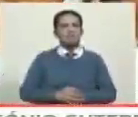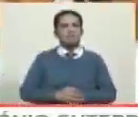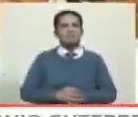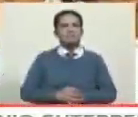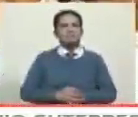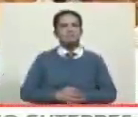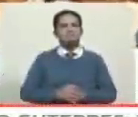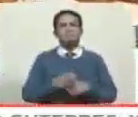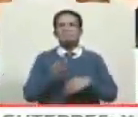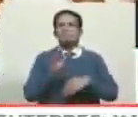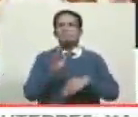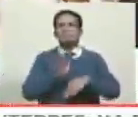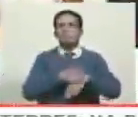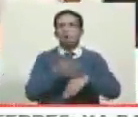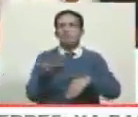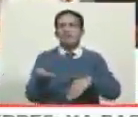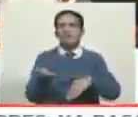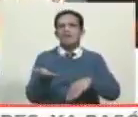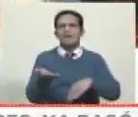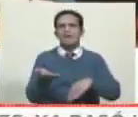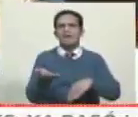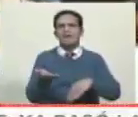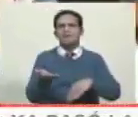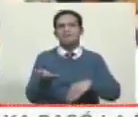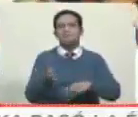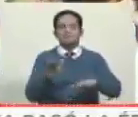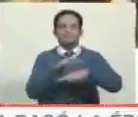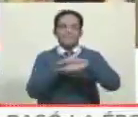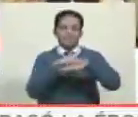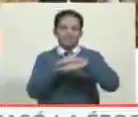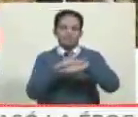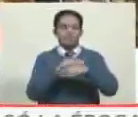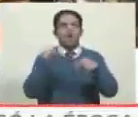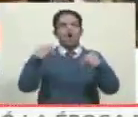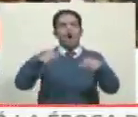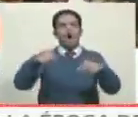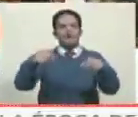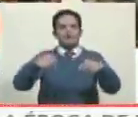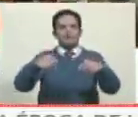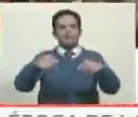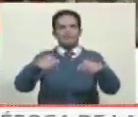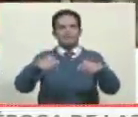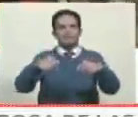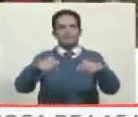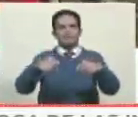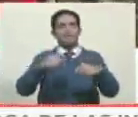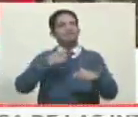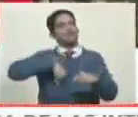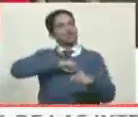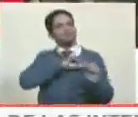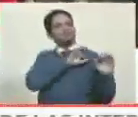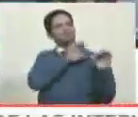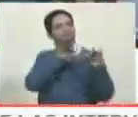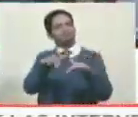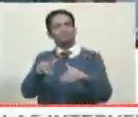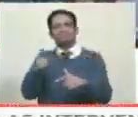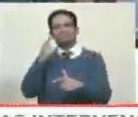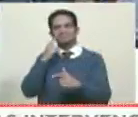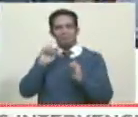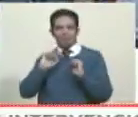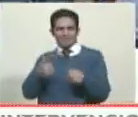porque ellos tienen hoy perdón hoy teníamos para cada desde maracay en una